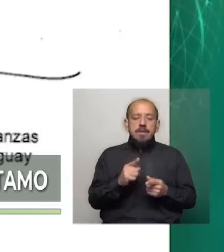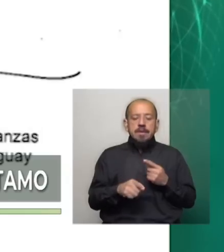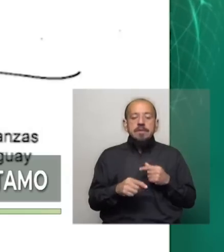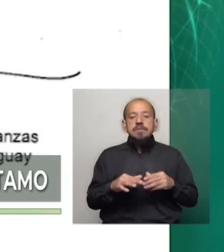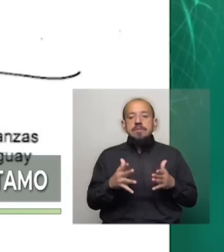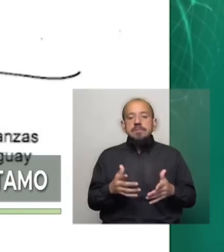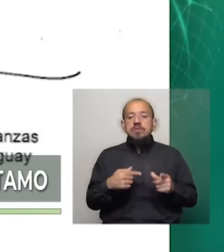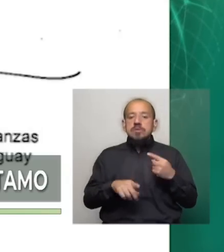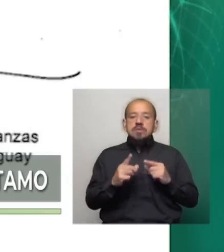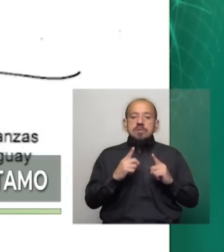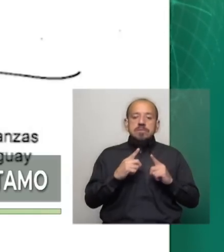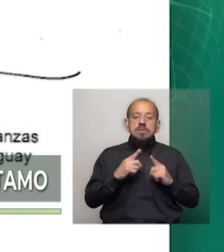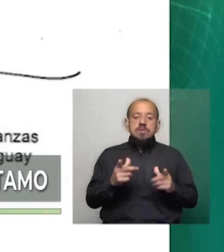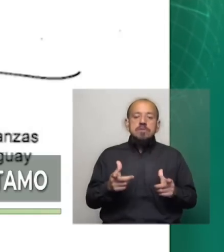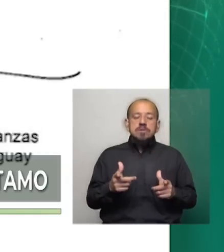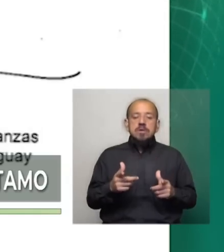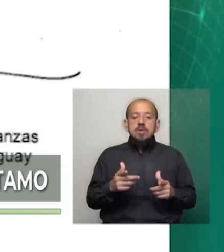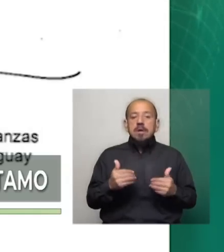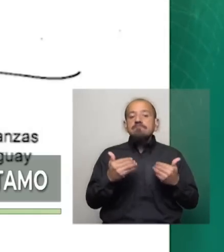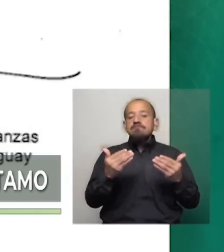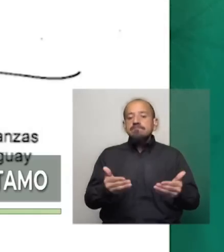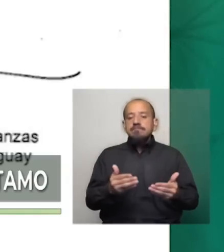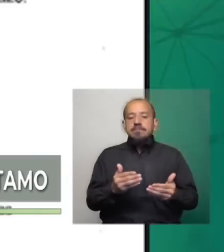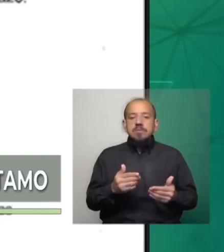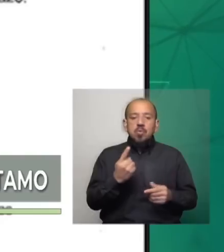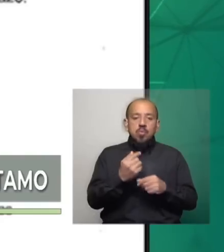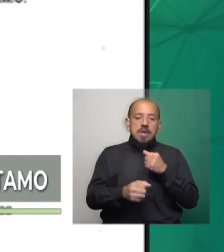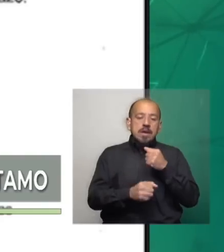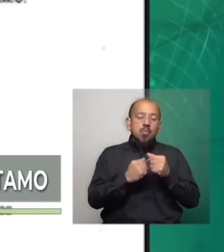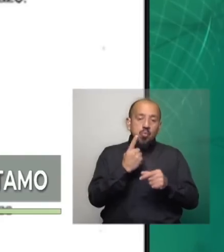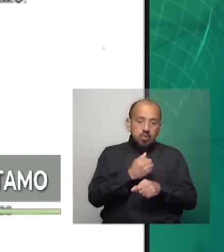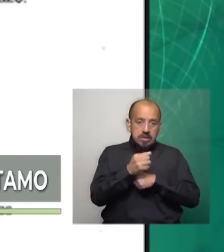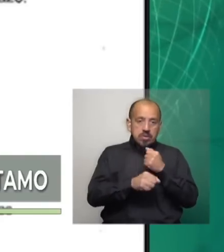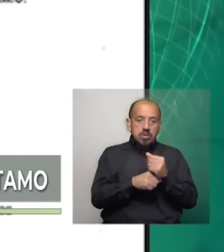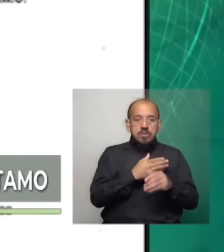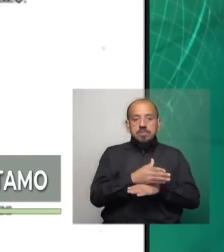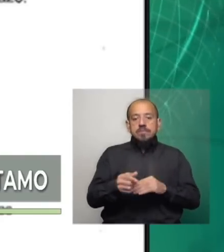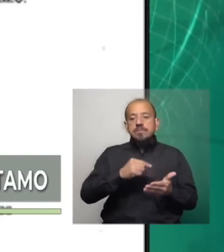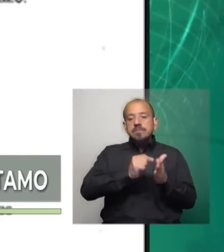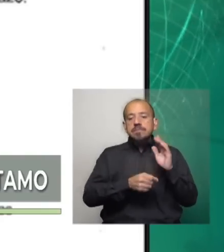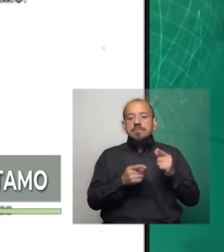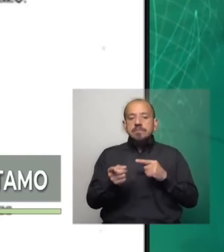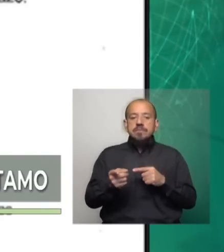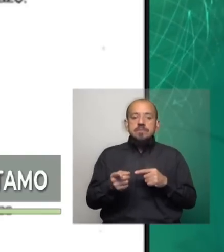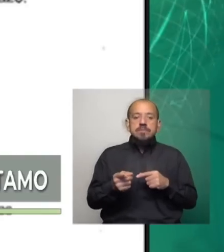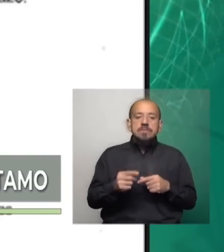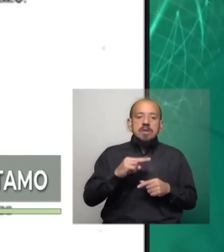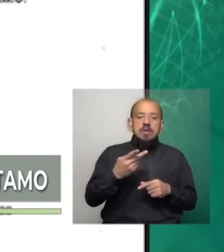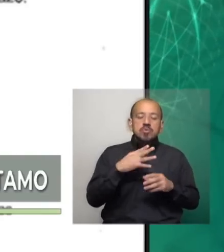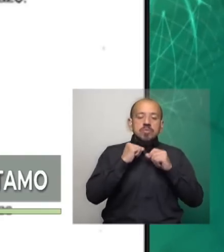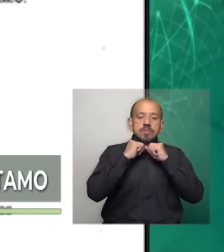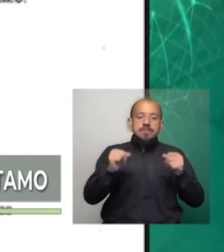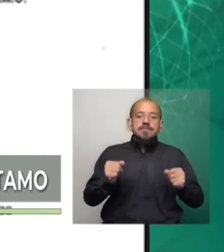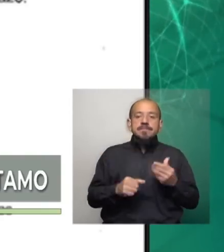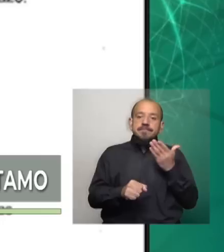presupuesto por lo que espera tomar una decisión a la brevedad un año después con la firma del subsecretario Alejandro irás torza